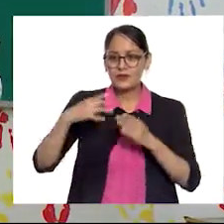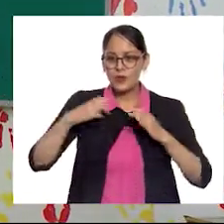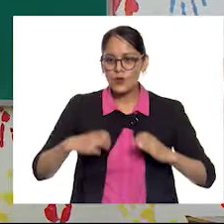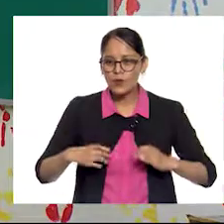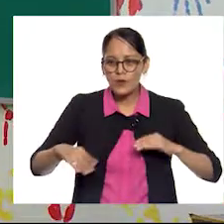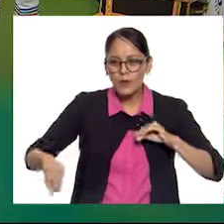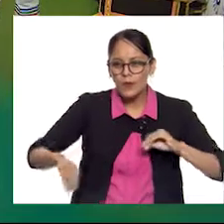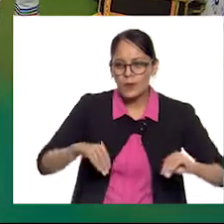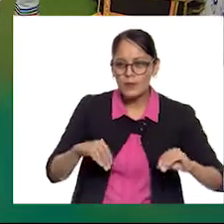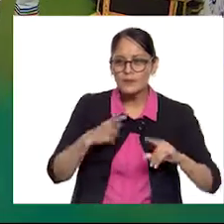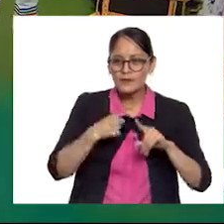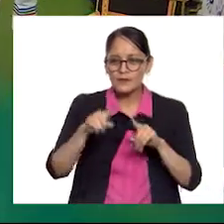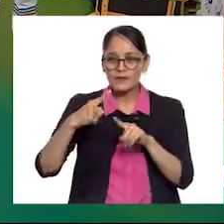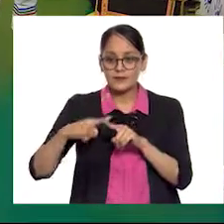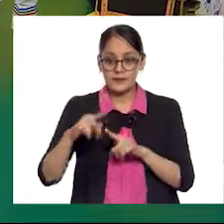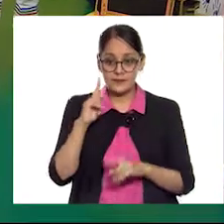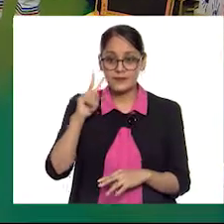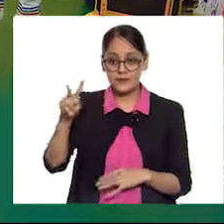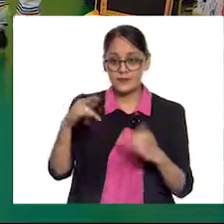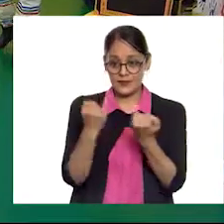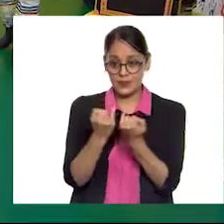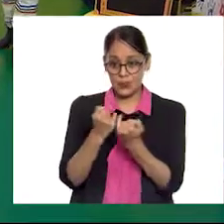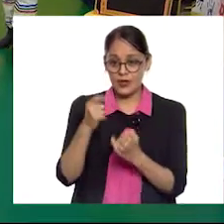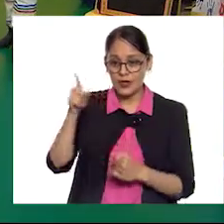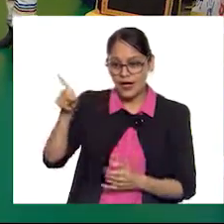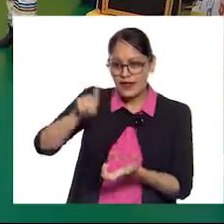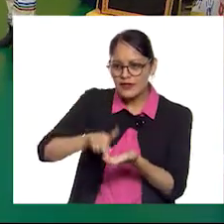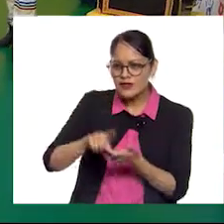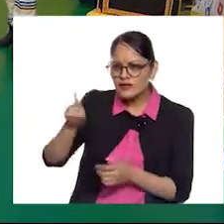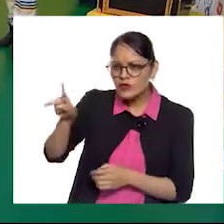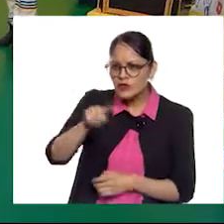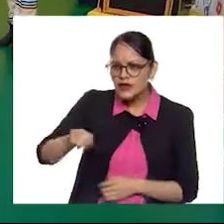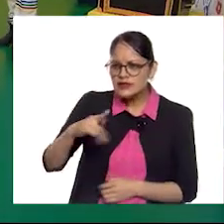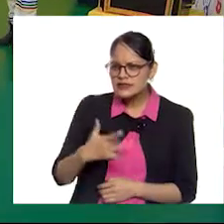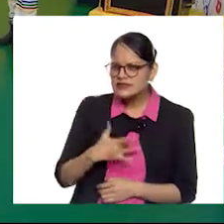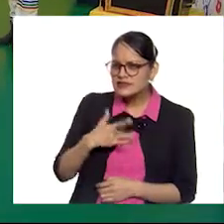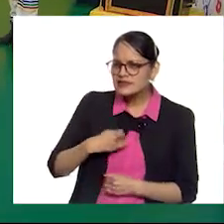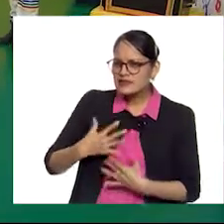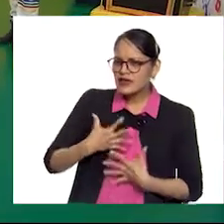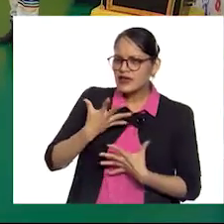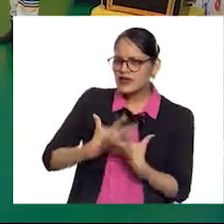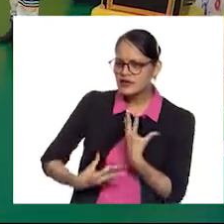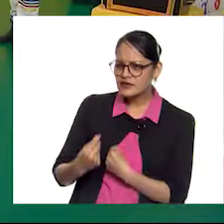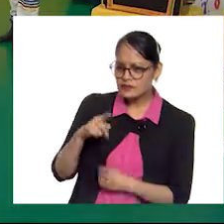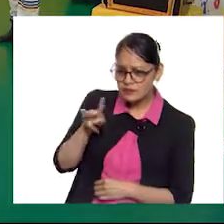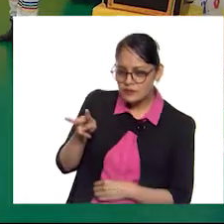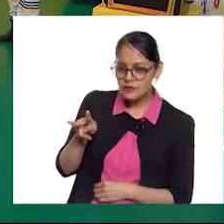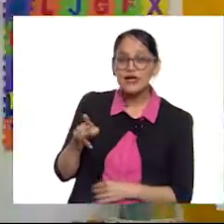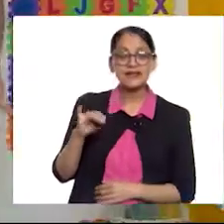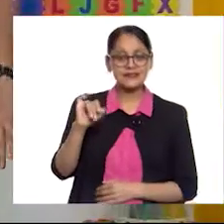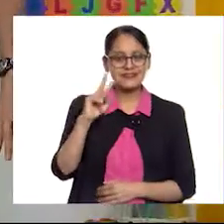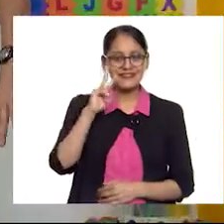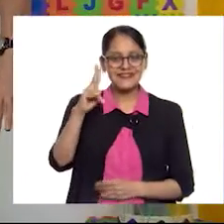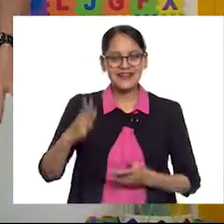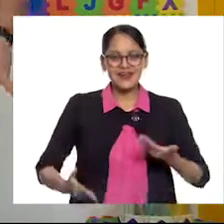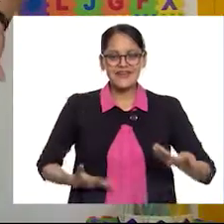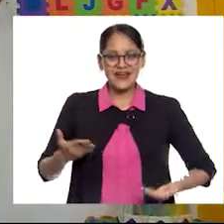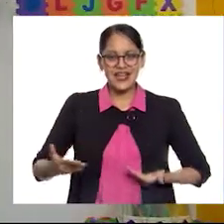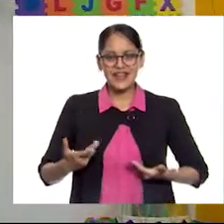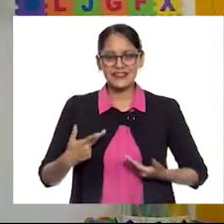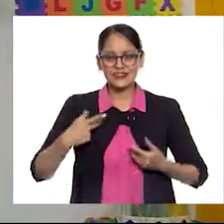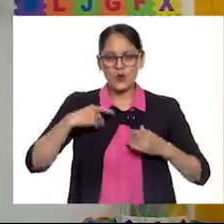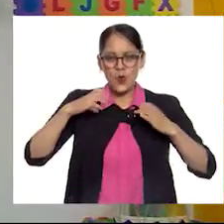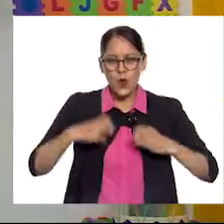movían de diferentes formas. ¿Pudiste observar algún sentimiento o alguna emoción que proyectaran ellos? Claro que sí, cuando bailaban, toda la fuerza de